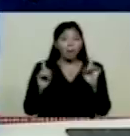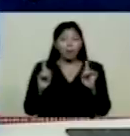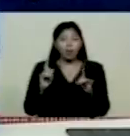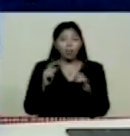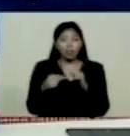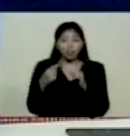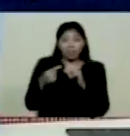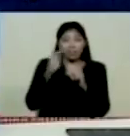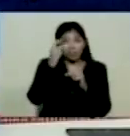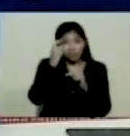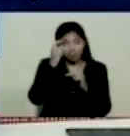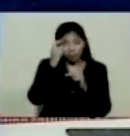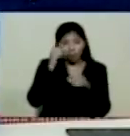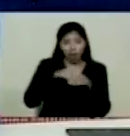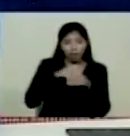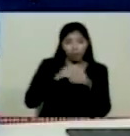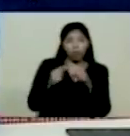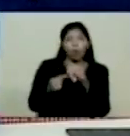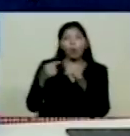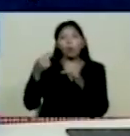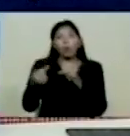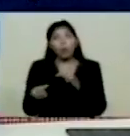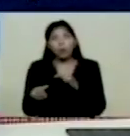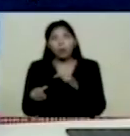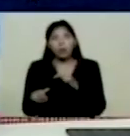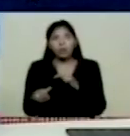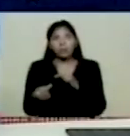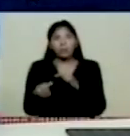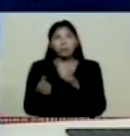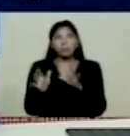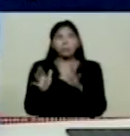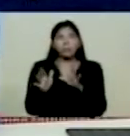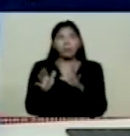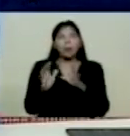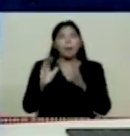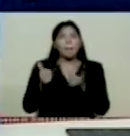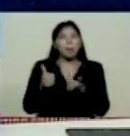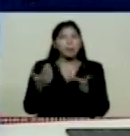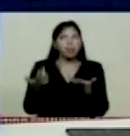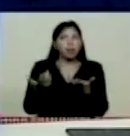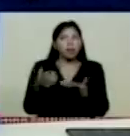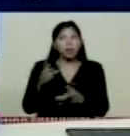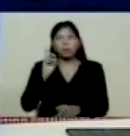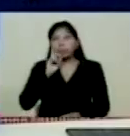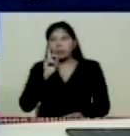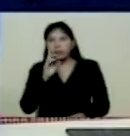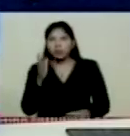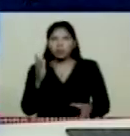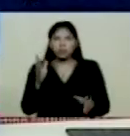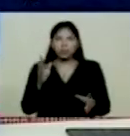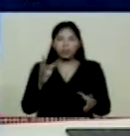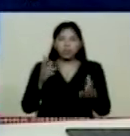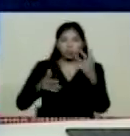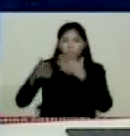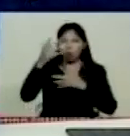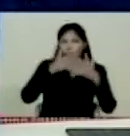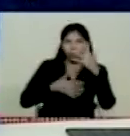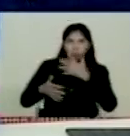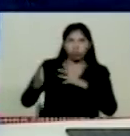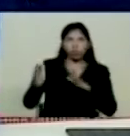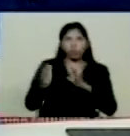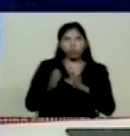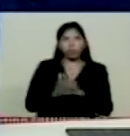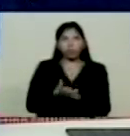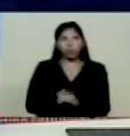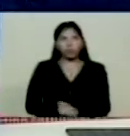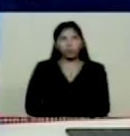que empezar por ir desmontando todas las patrañas y todos los infundios que se han montado sobre